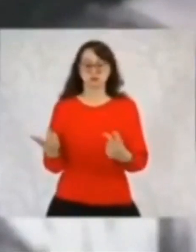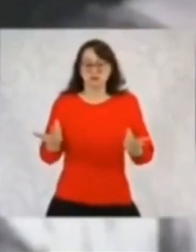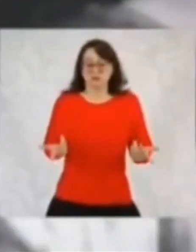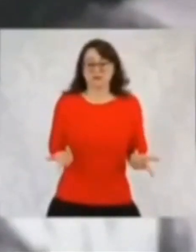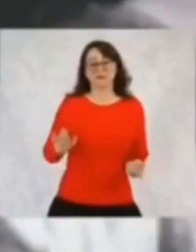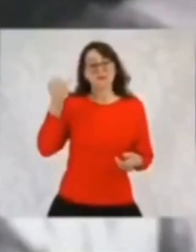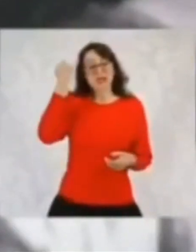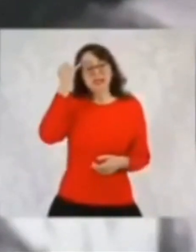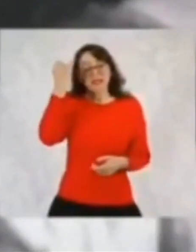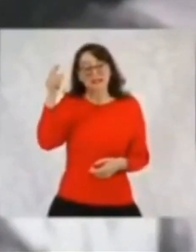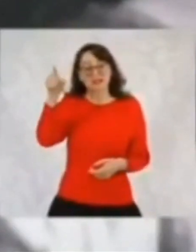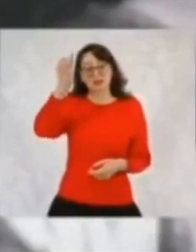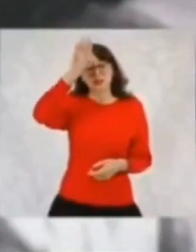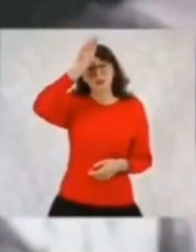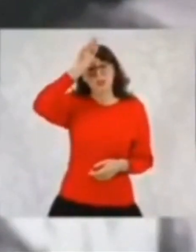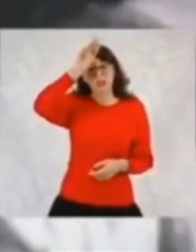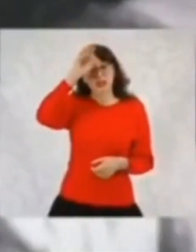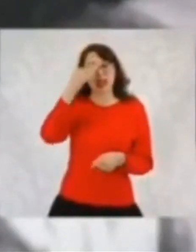fiscal, imagínense.